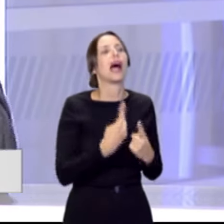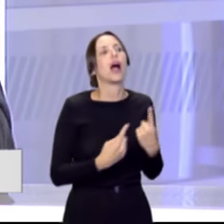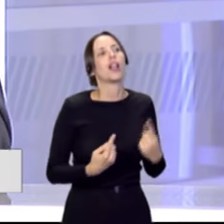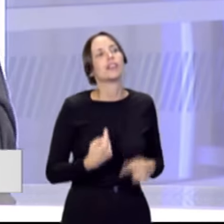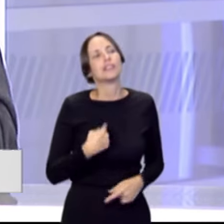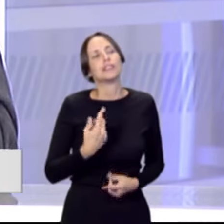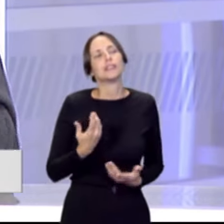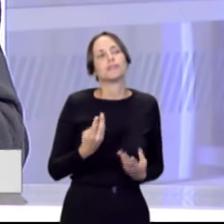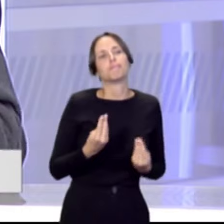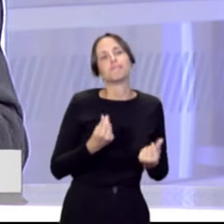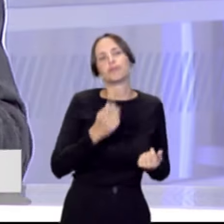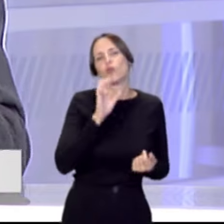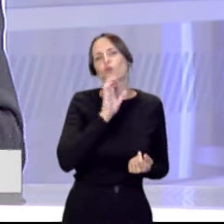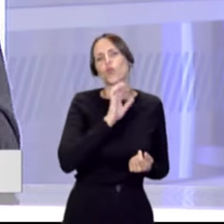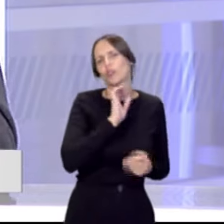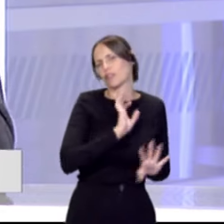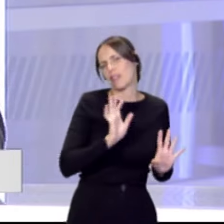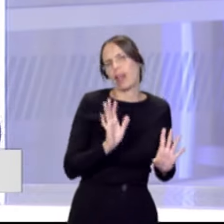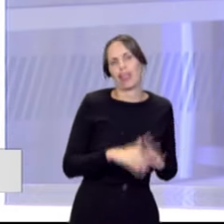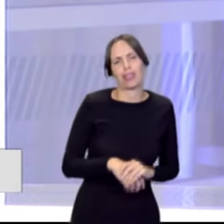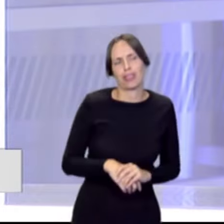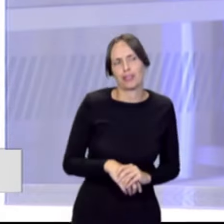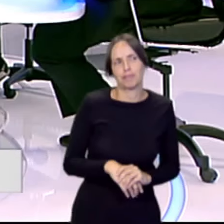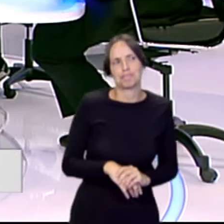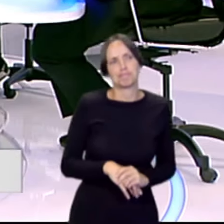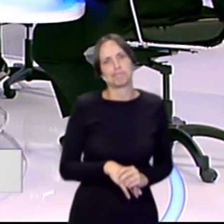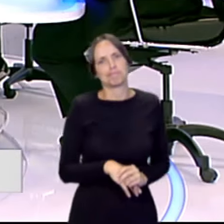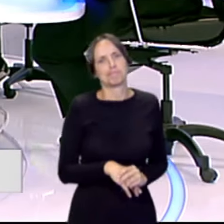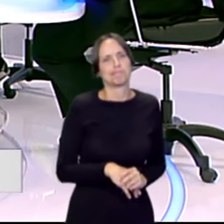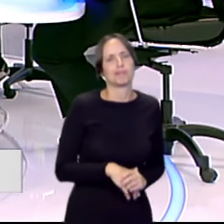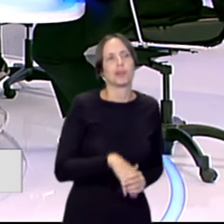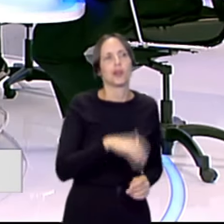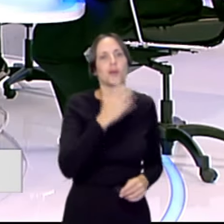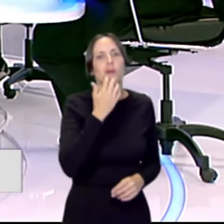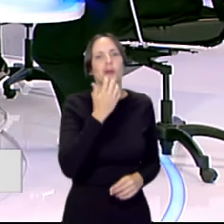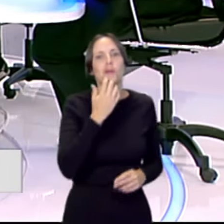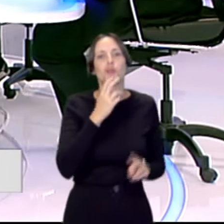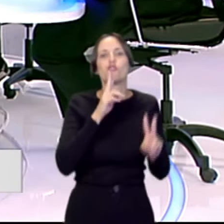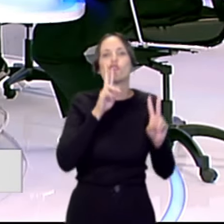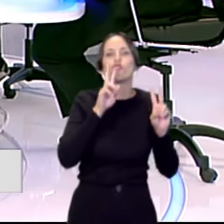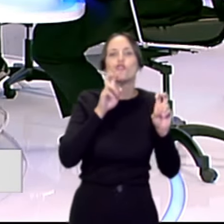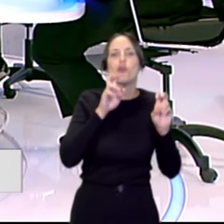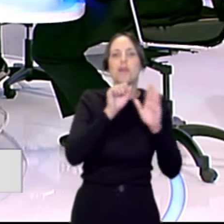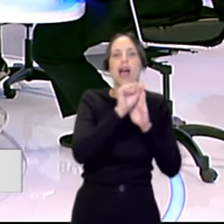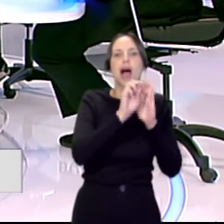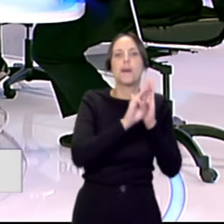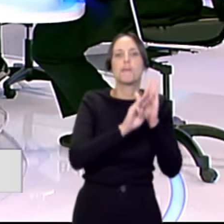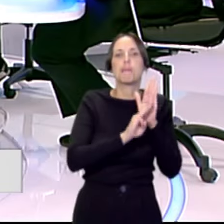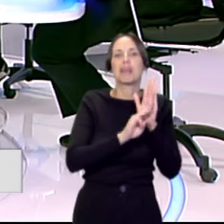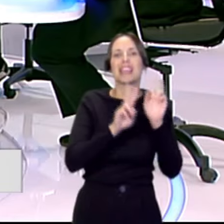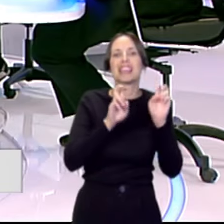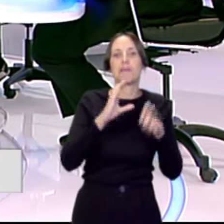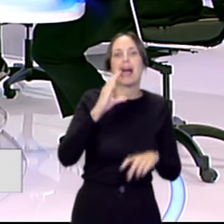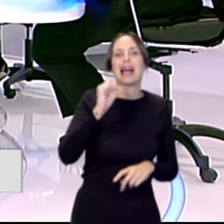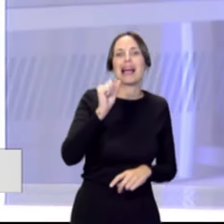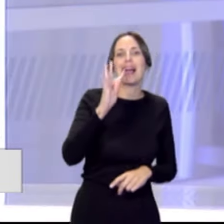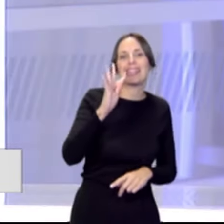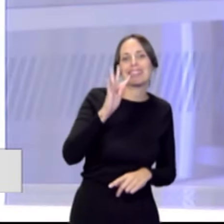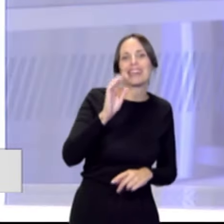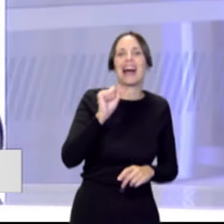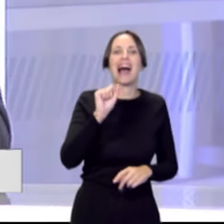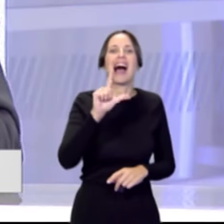mismo curiosidad más que otra cosa. Es decir, lo de CAT Alert lo recibirán en catalán.